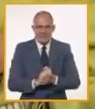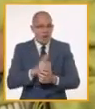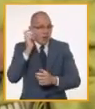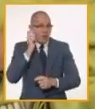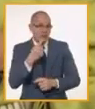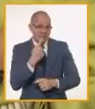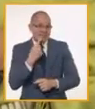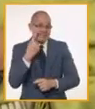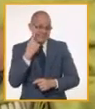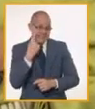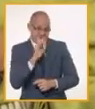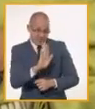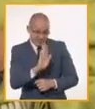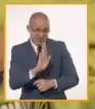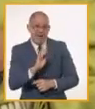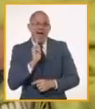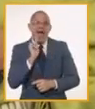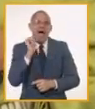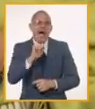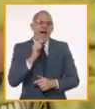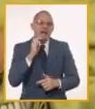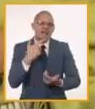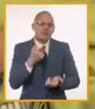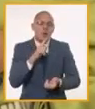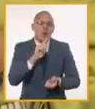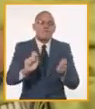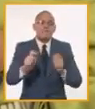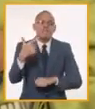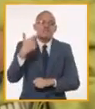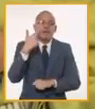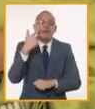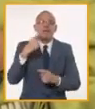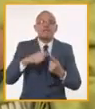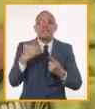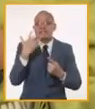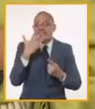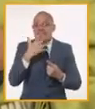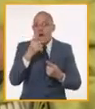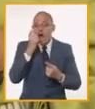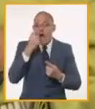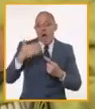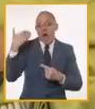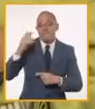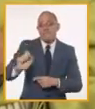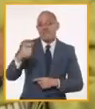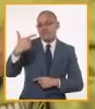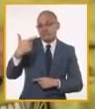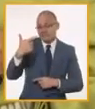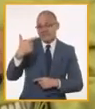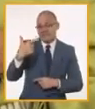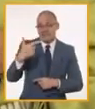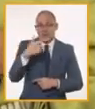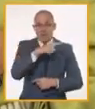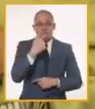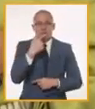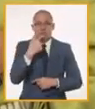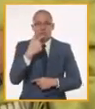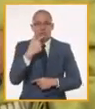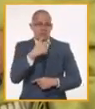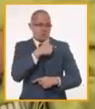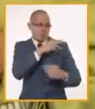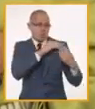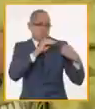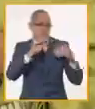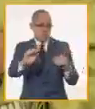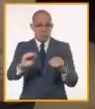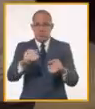en un momento era el primer vicepresidente del país, y usted pone su cargo a disposición de las nuevas